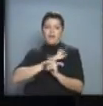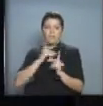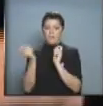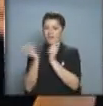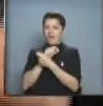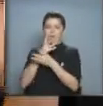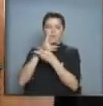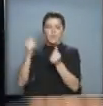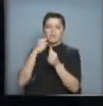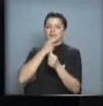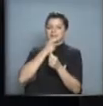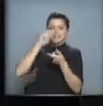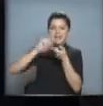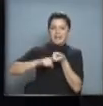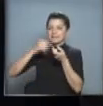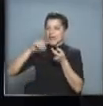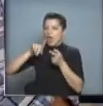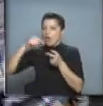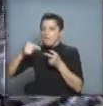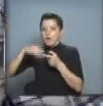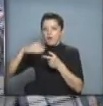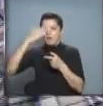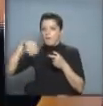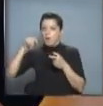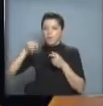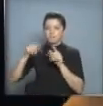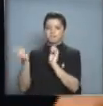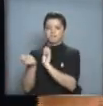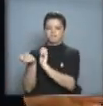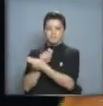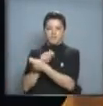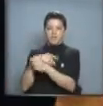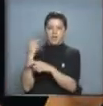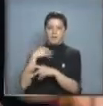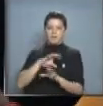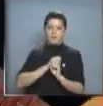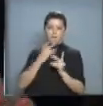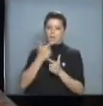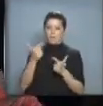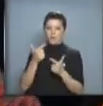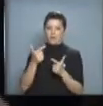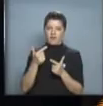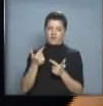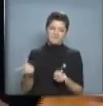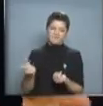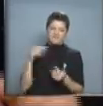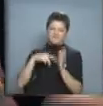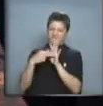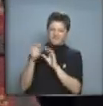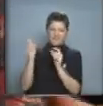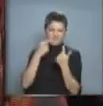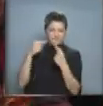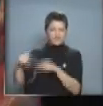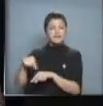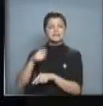después del casamiento o porque se va a sentir atada a esa persona. Porque amarla la va a amar desde el principio hasta que, bueno,